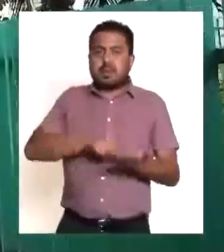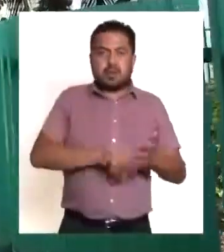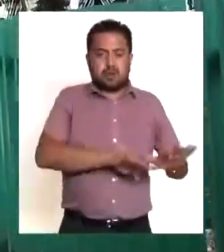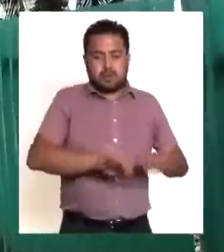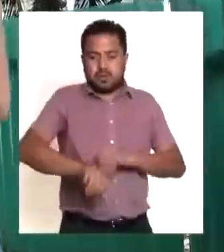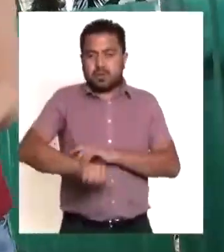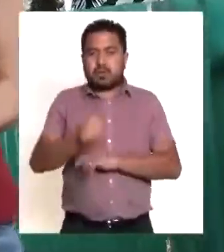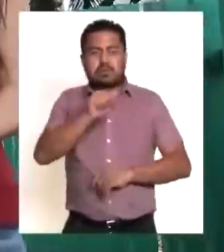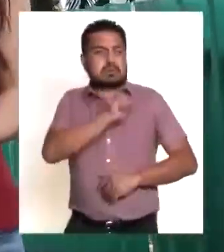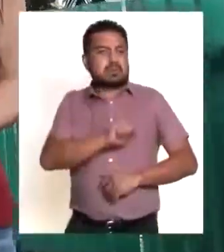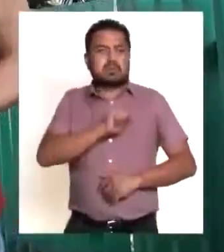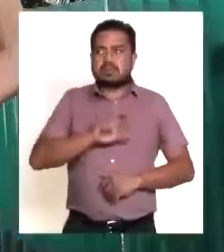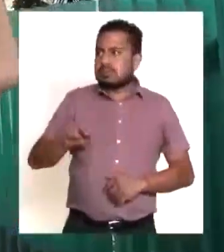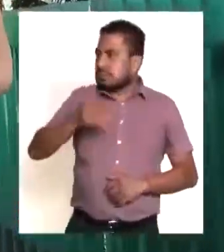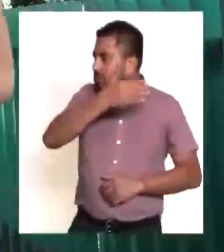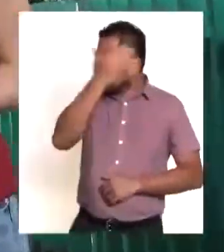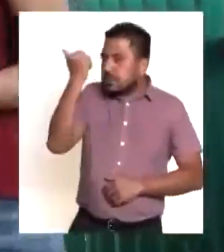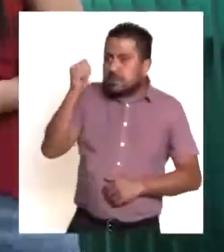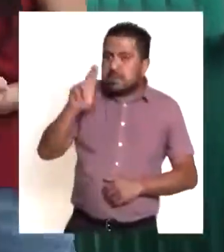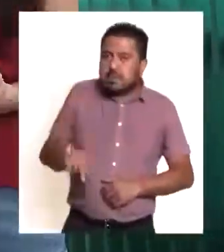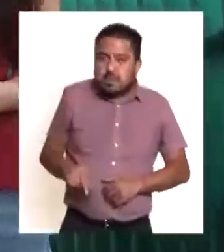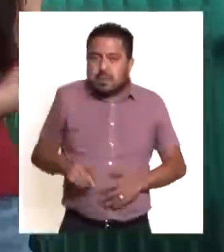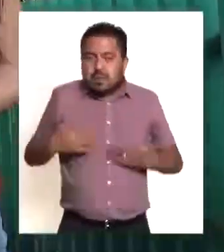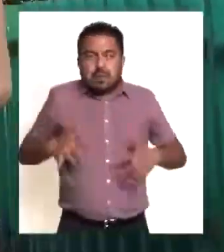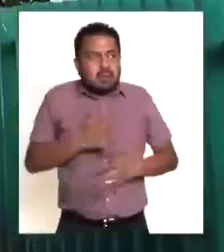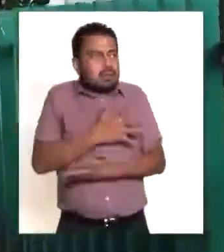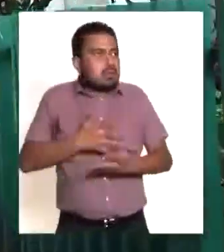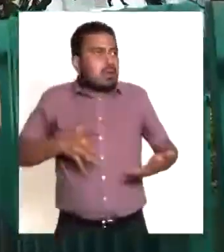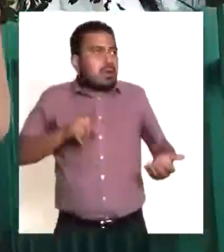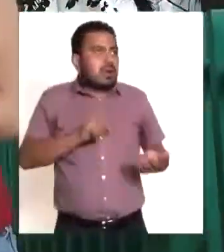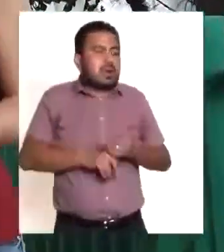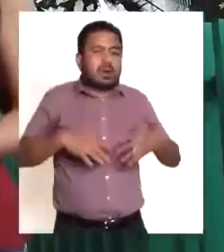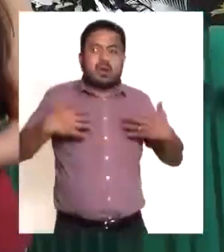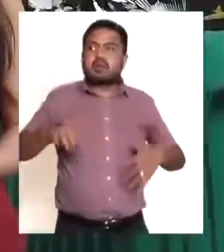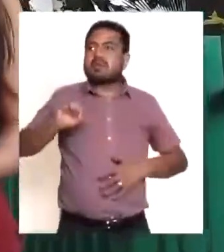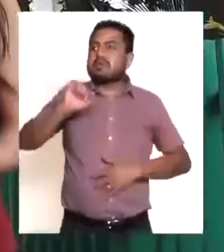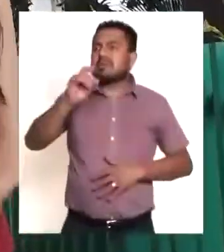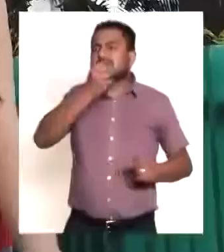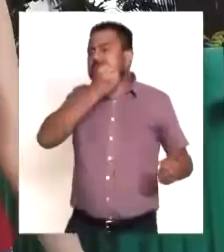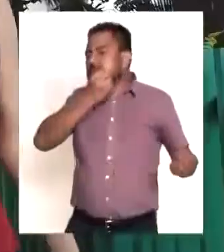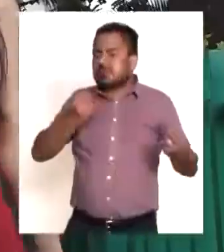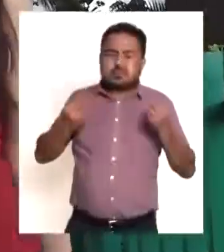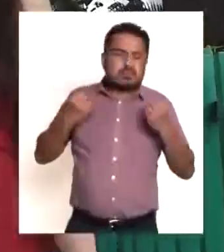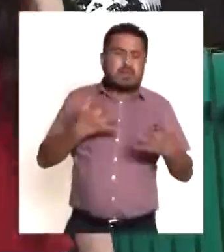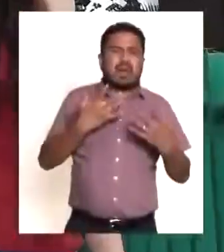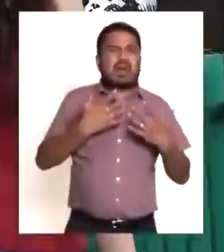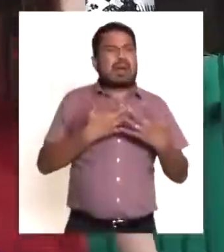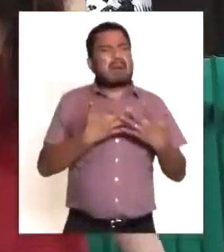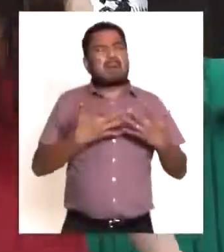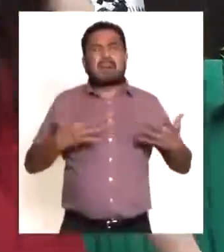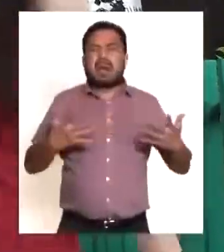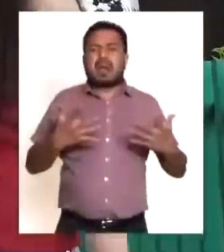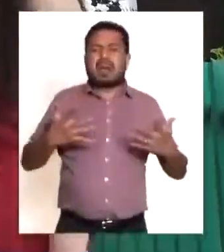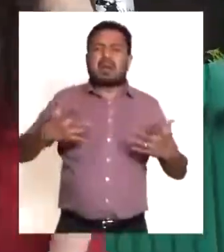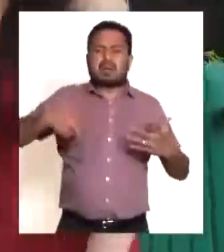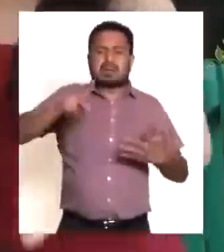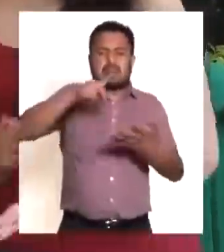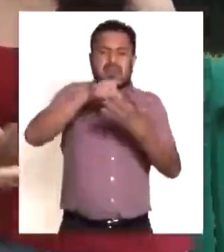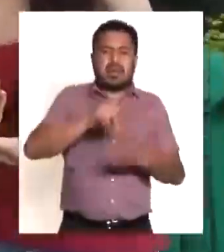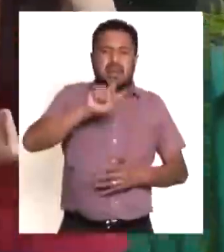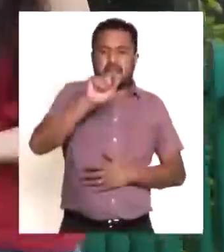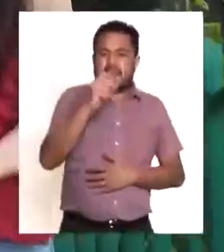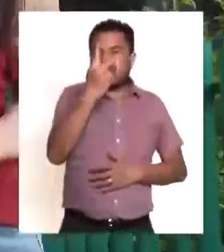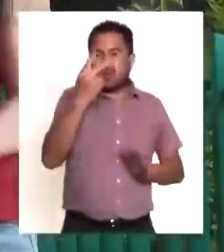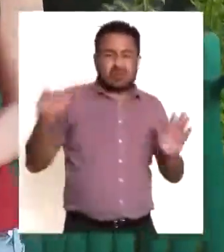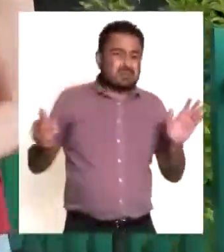en 1911? No sabía, pero es enorme y bellísimo. Sí, es precioso y es inmenso.